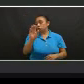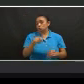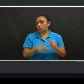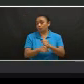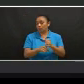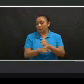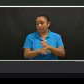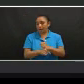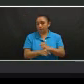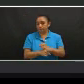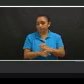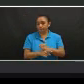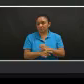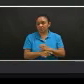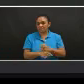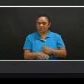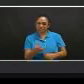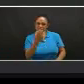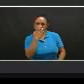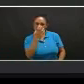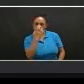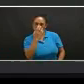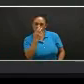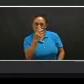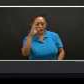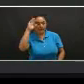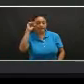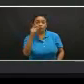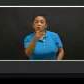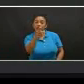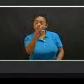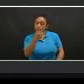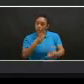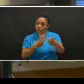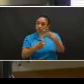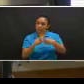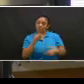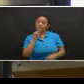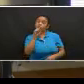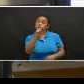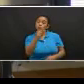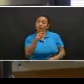Si tu hermano mayor se pone bravo porque viniste, su problema.